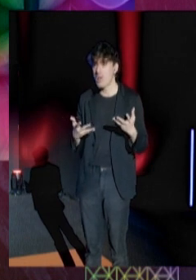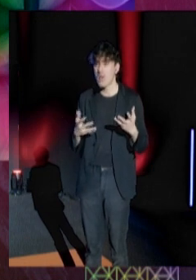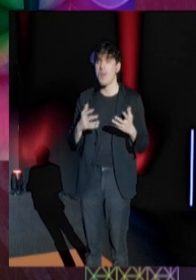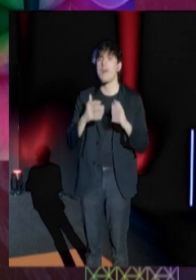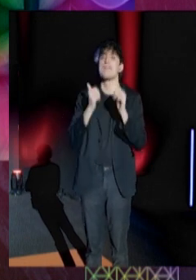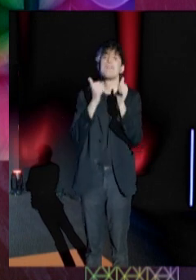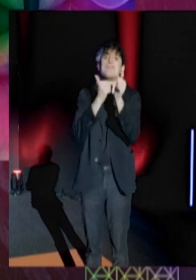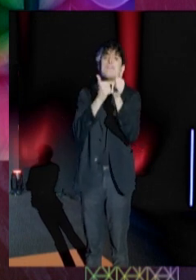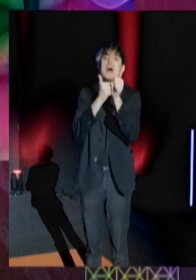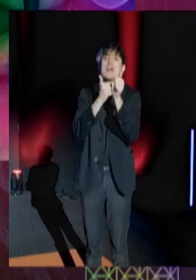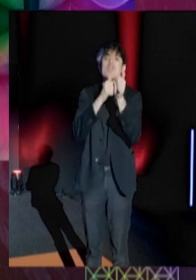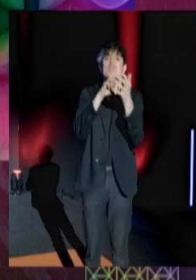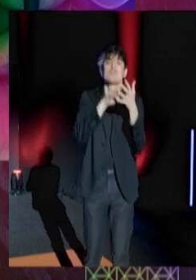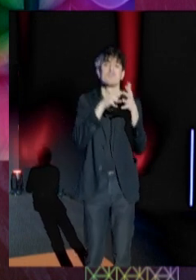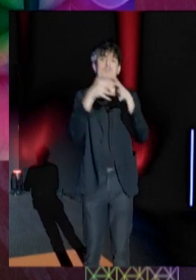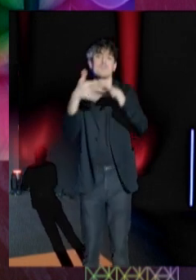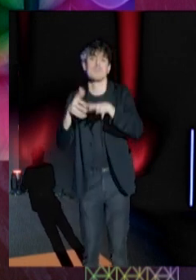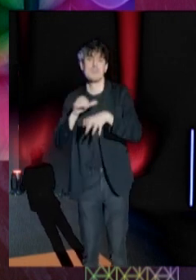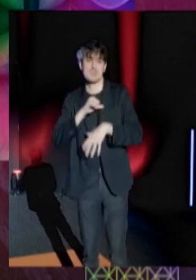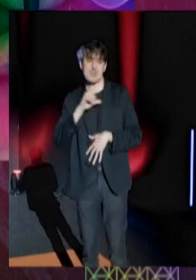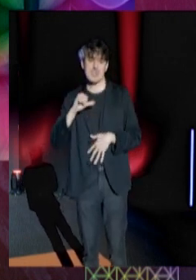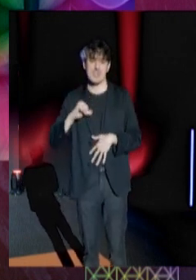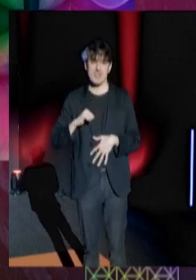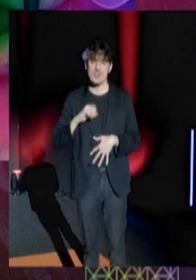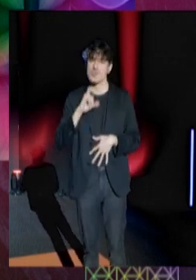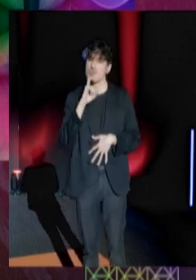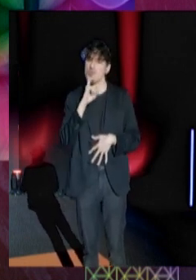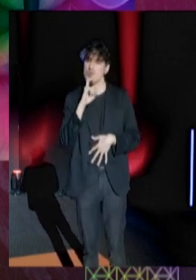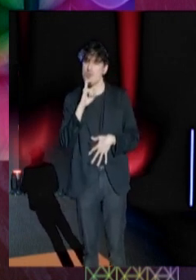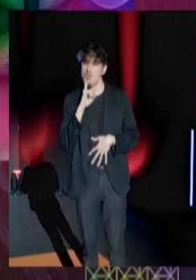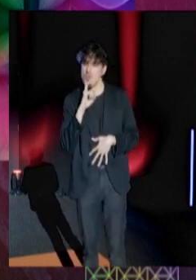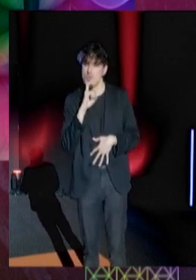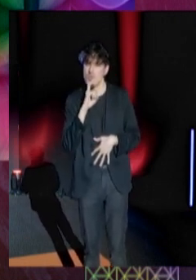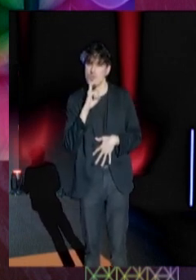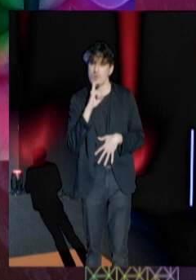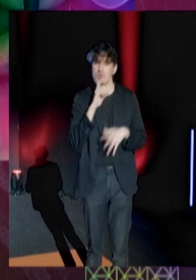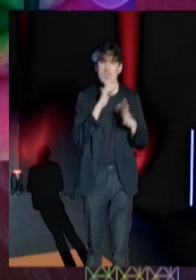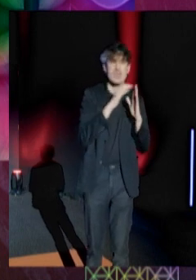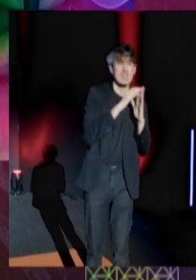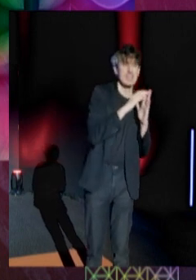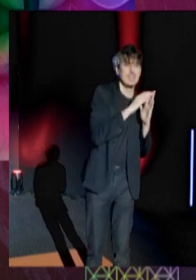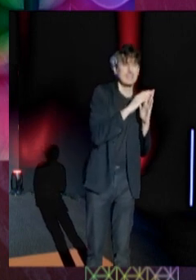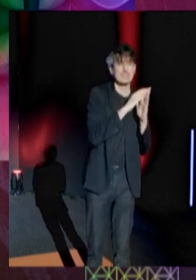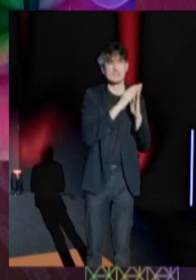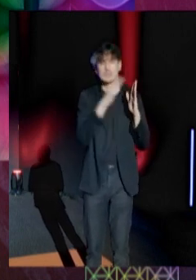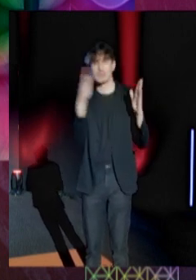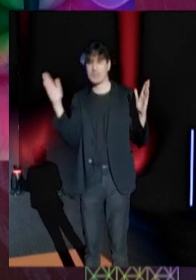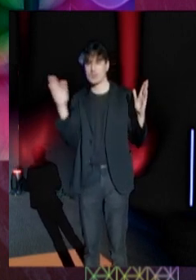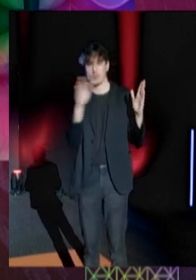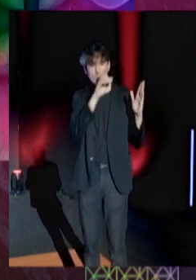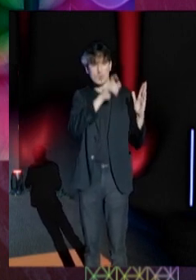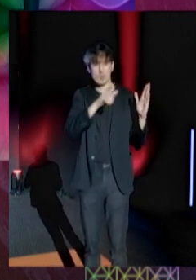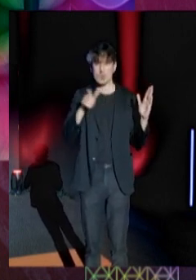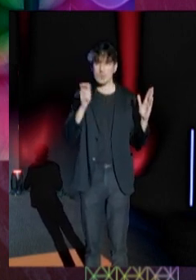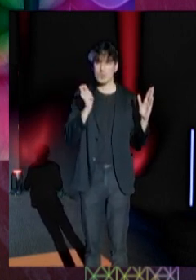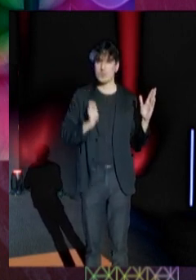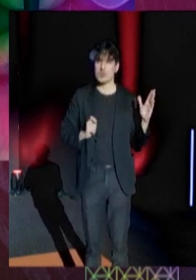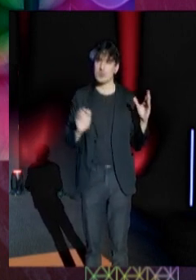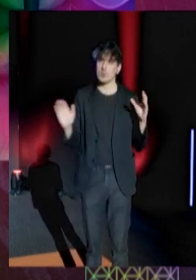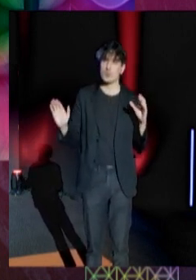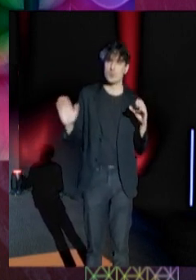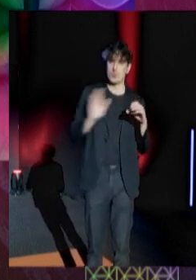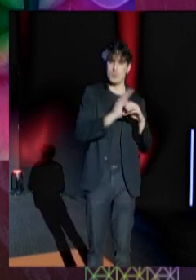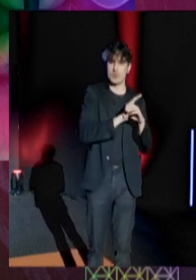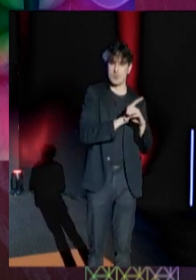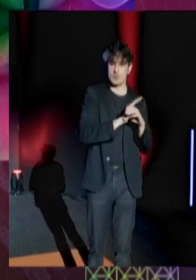copilot y lo estamos haciendo de manera que cubra todo el espectro de profesionales esta mañana los periodistas me decían Eso quiere decir que